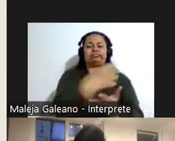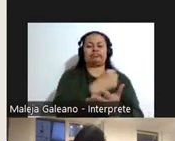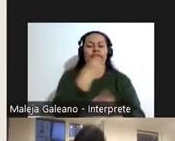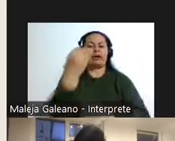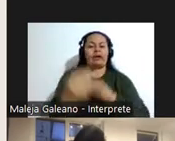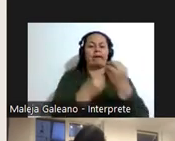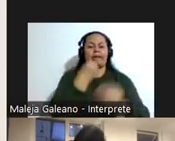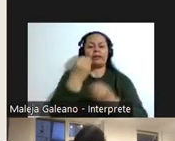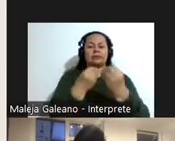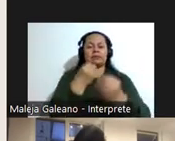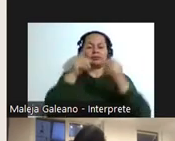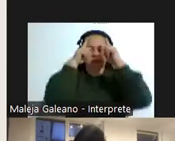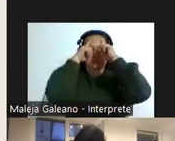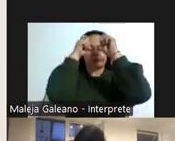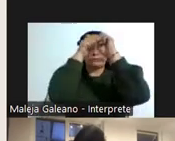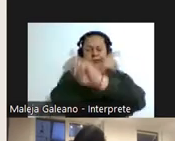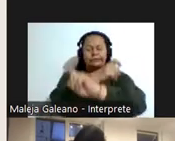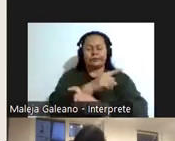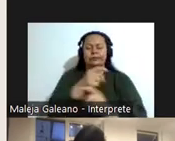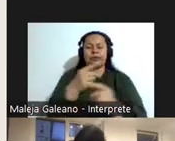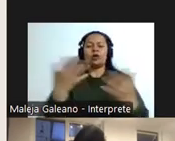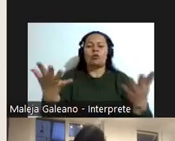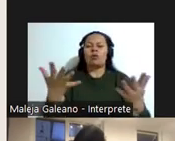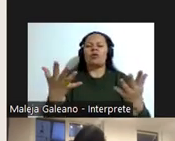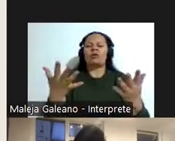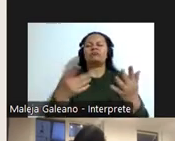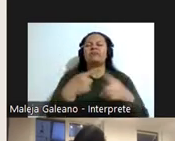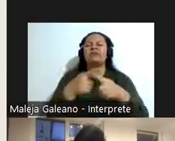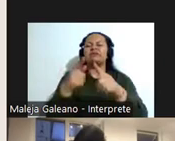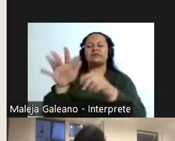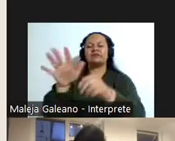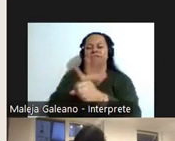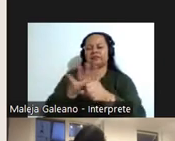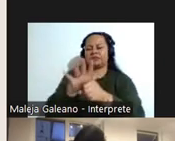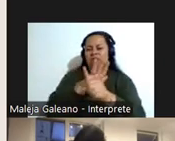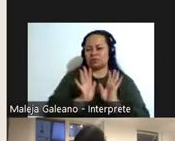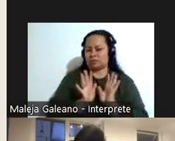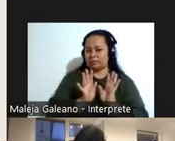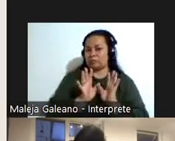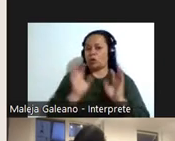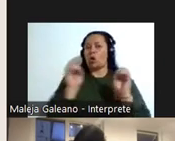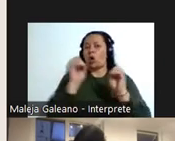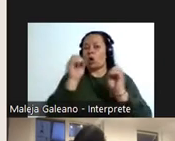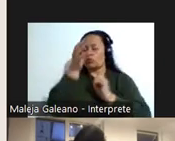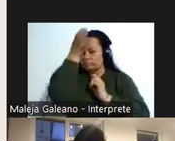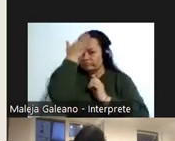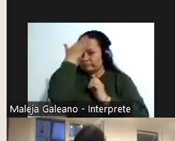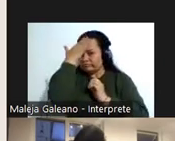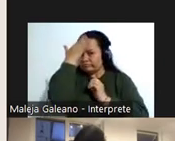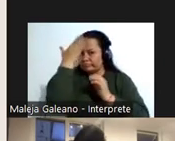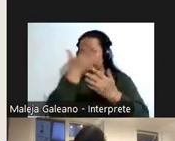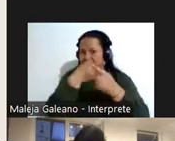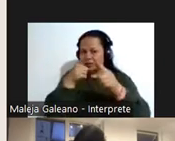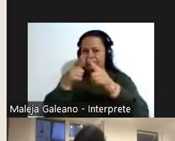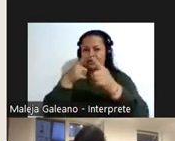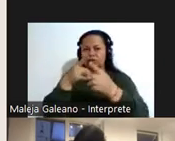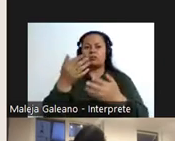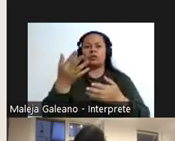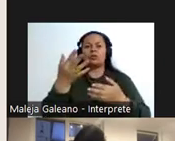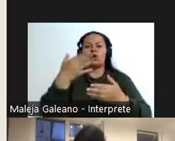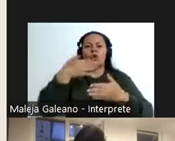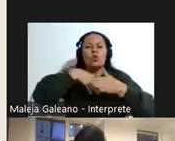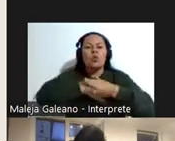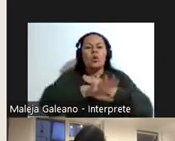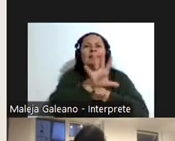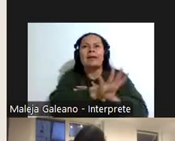o de analizar, de reflexionar esas multiplicidades o esos saberes que, por ejemplo, se almacenan en los